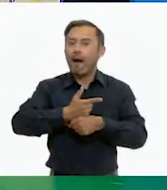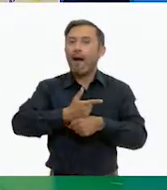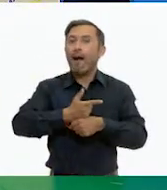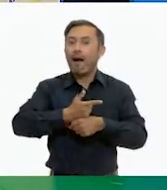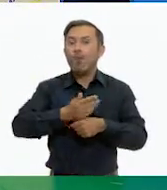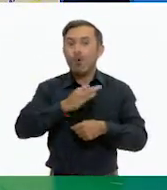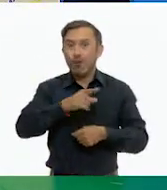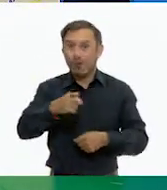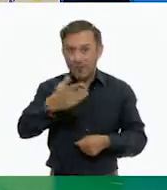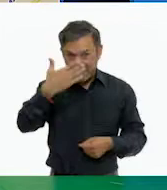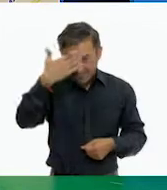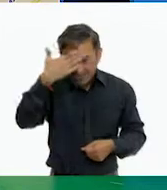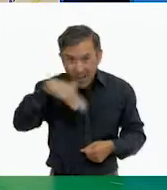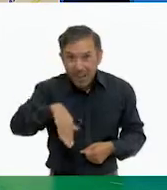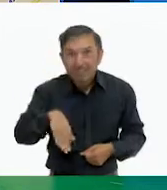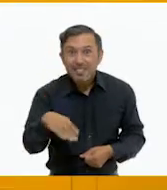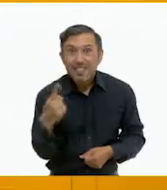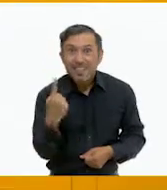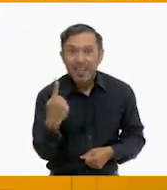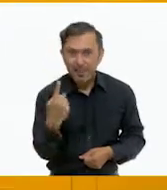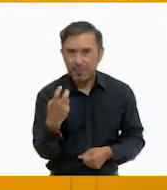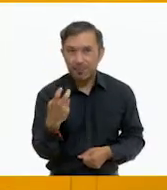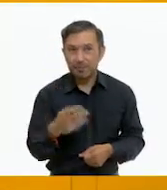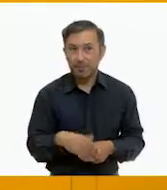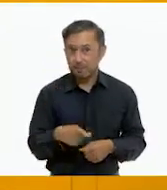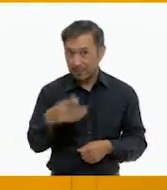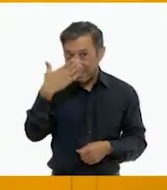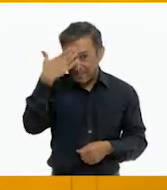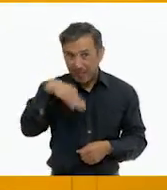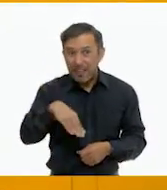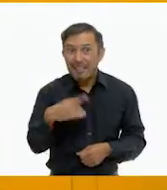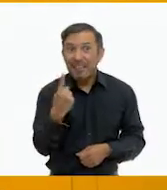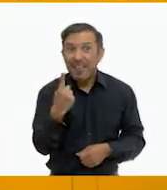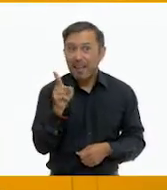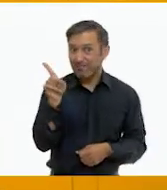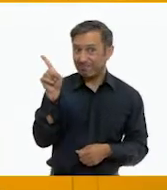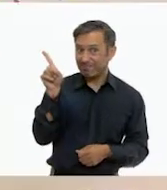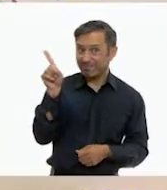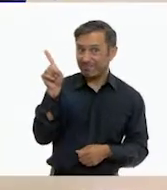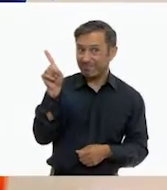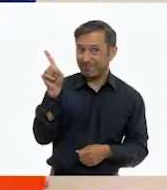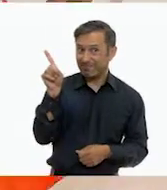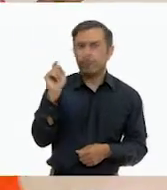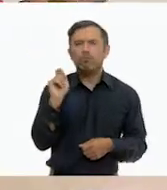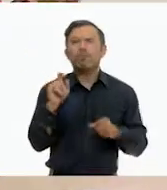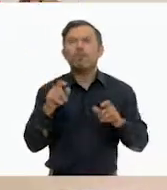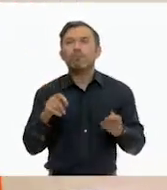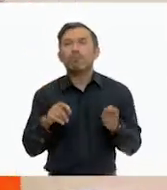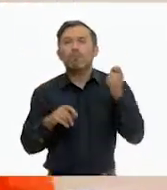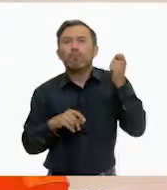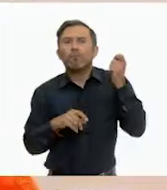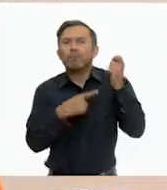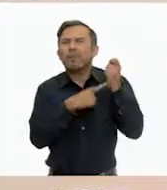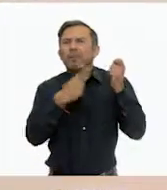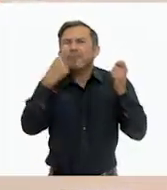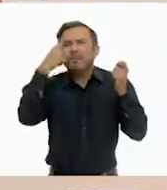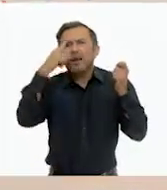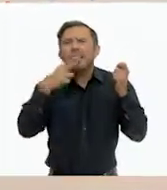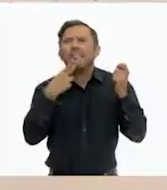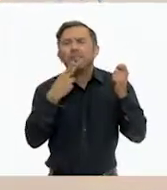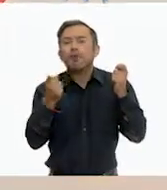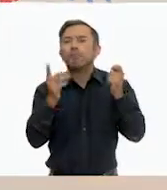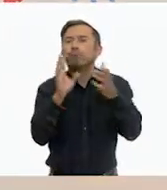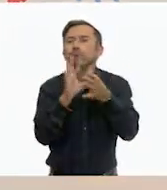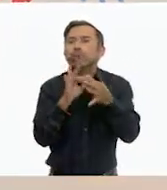¿Sabías qué? En ¿Sabías qué? Se te va a dar información acerca de